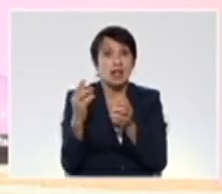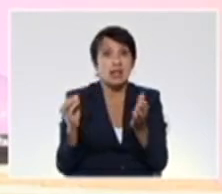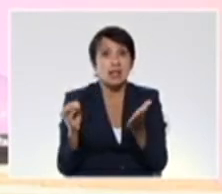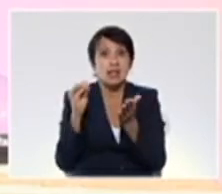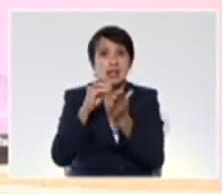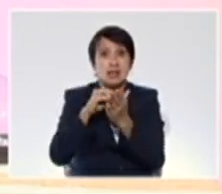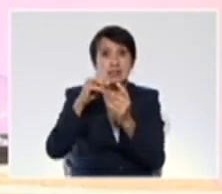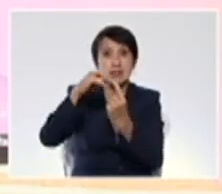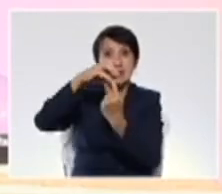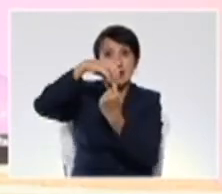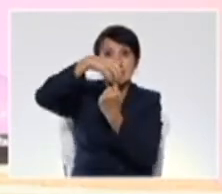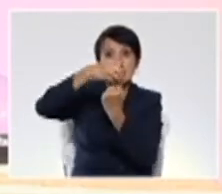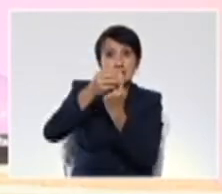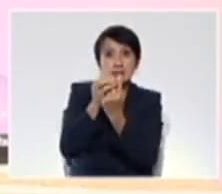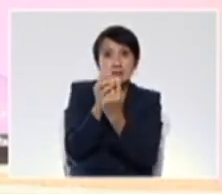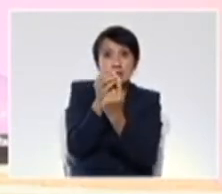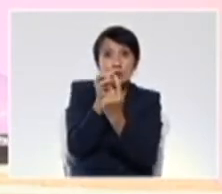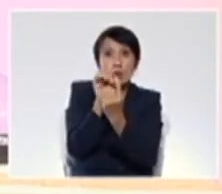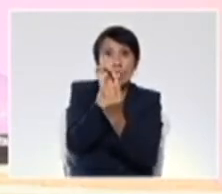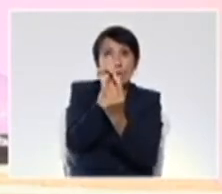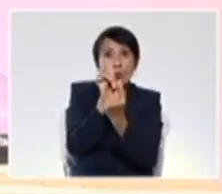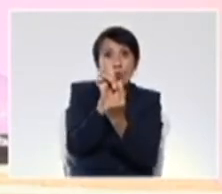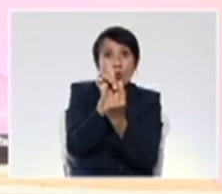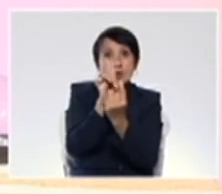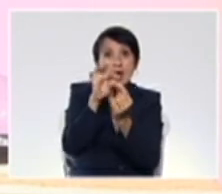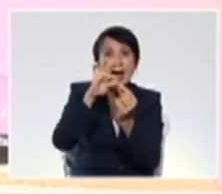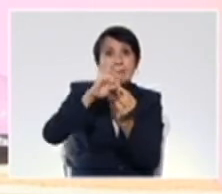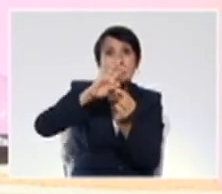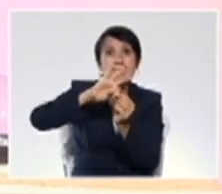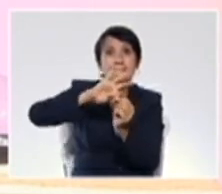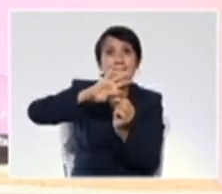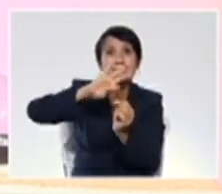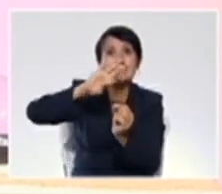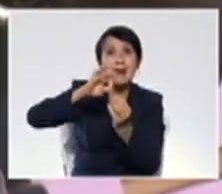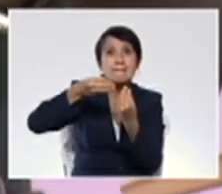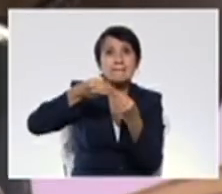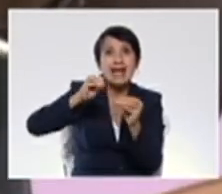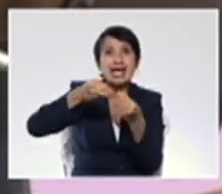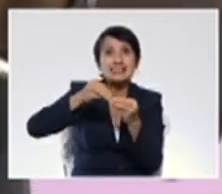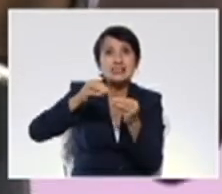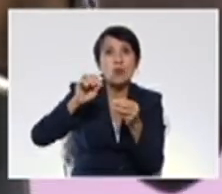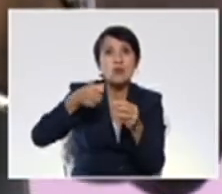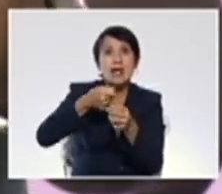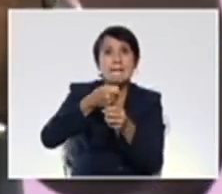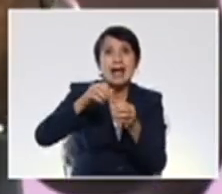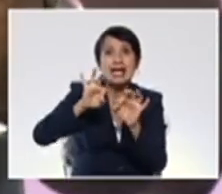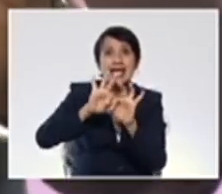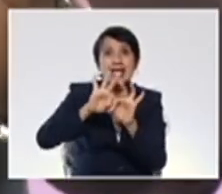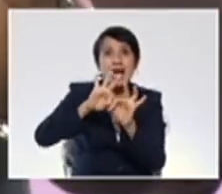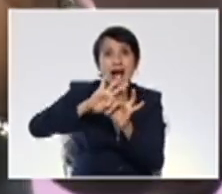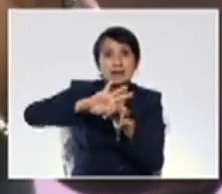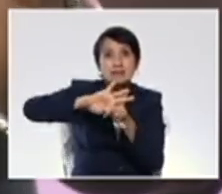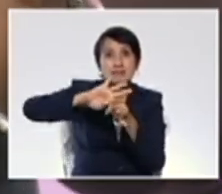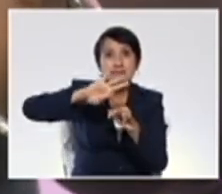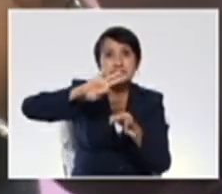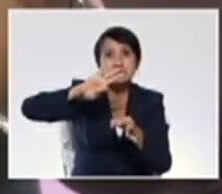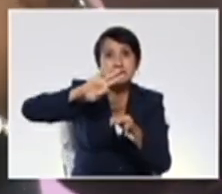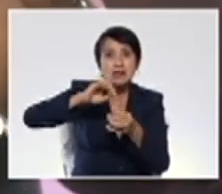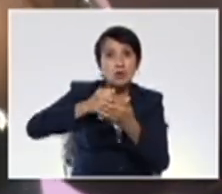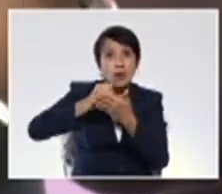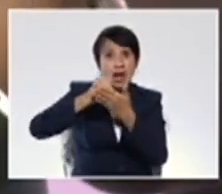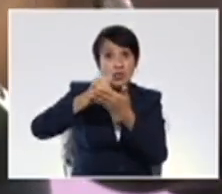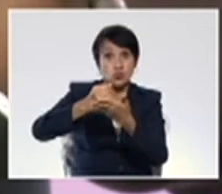colocar una pequeña manguera de plástico, que es lo que nos va a ayudar.